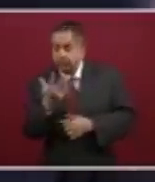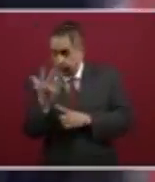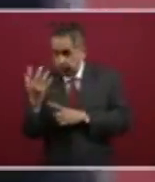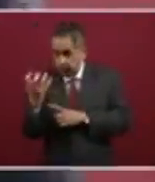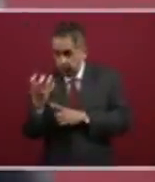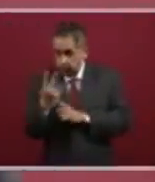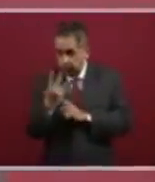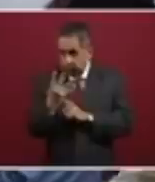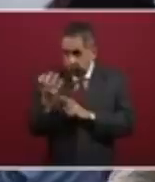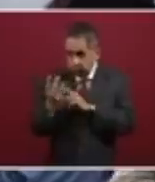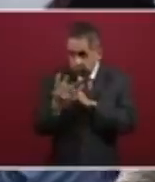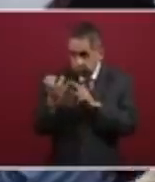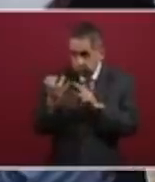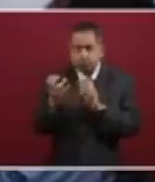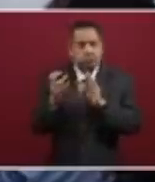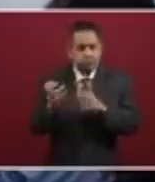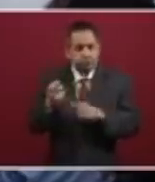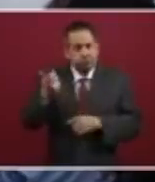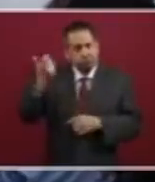ya cobrando.